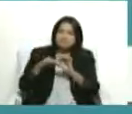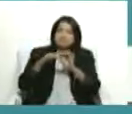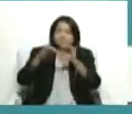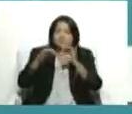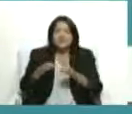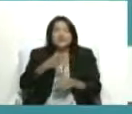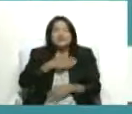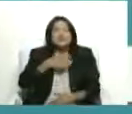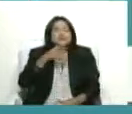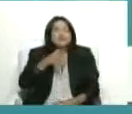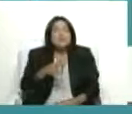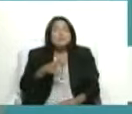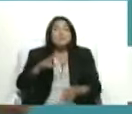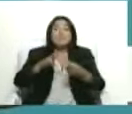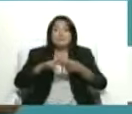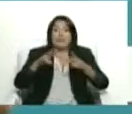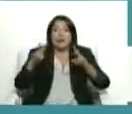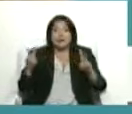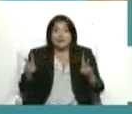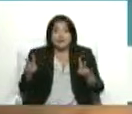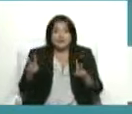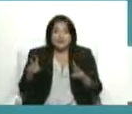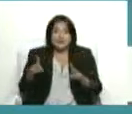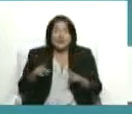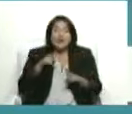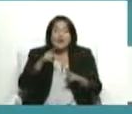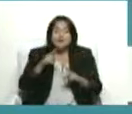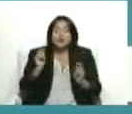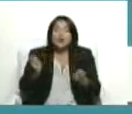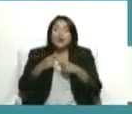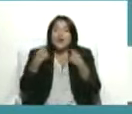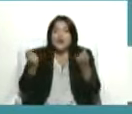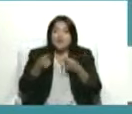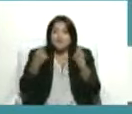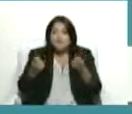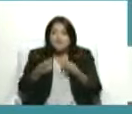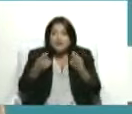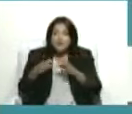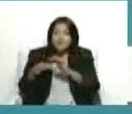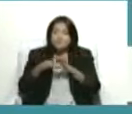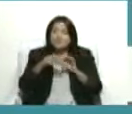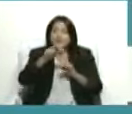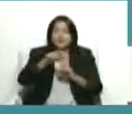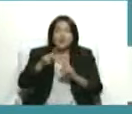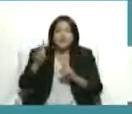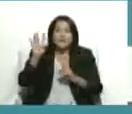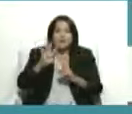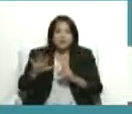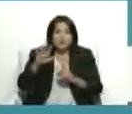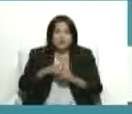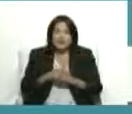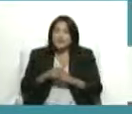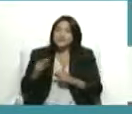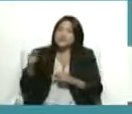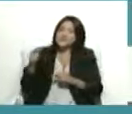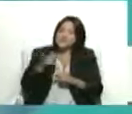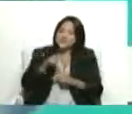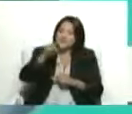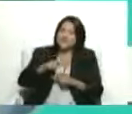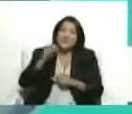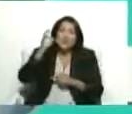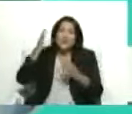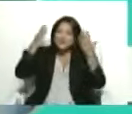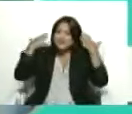quiere paz. Y es una gran campaña para unir a los venezolanos y a las venezolanas. Yo quisiera que fuera Génesis la que